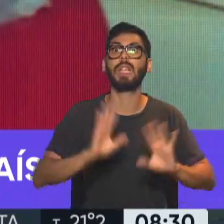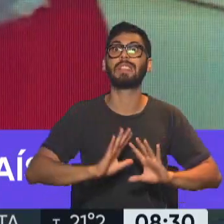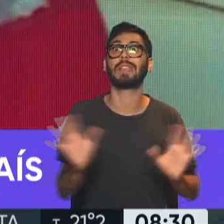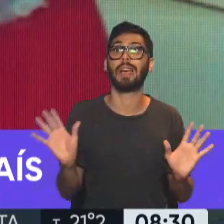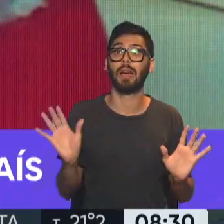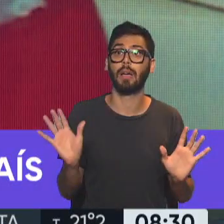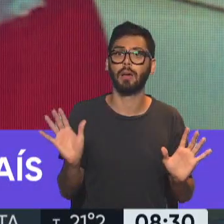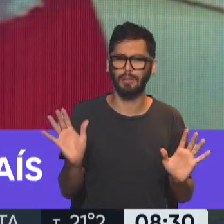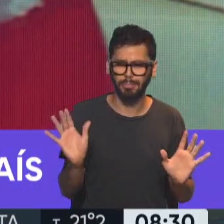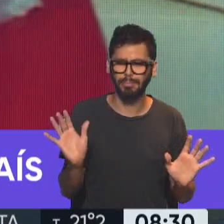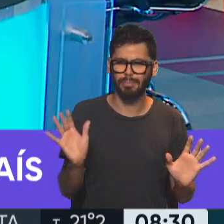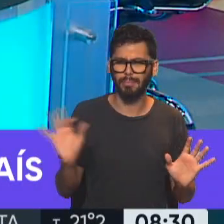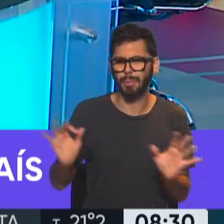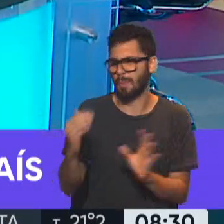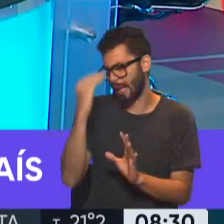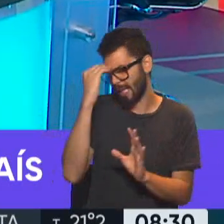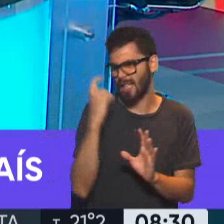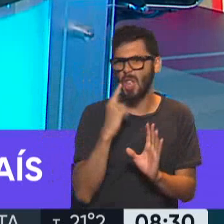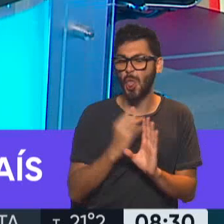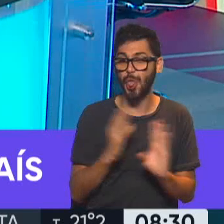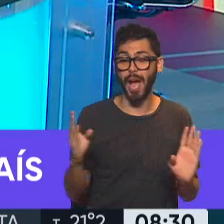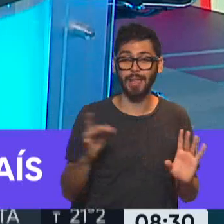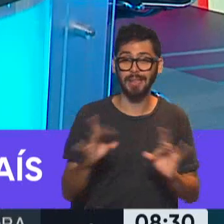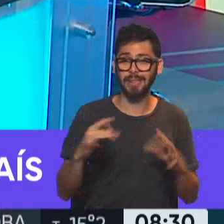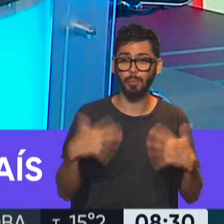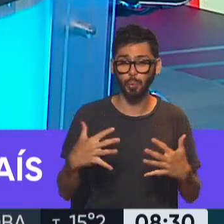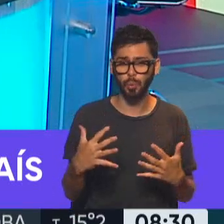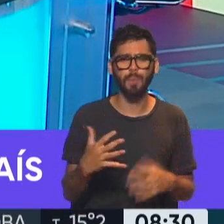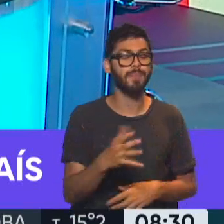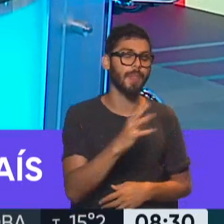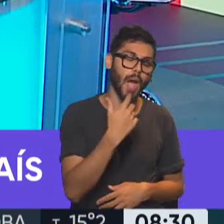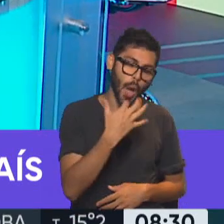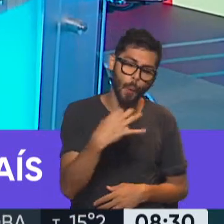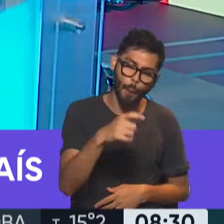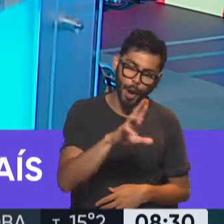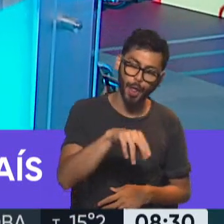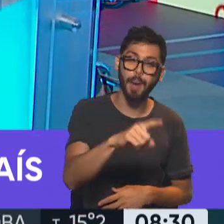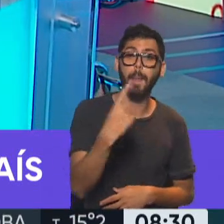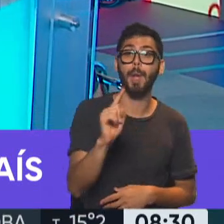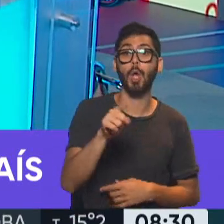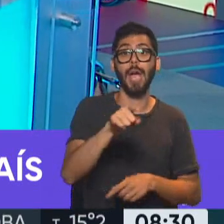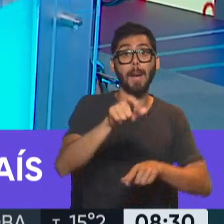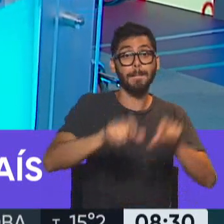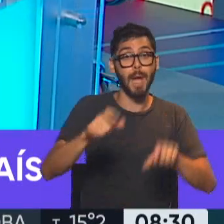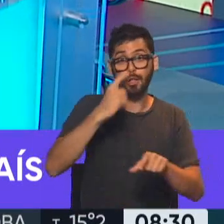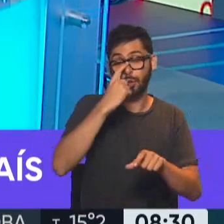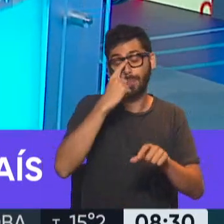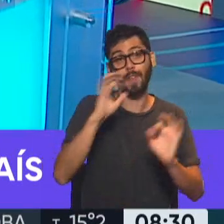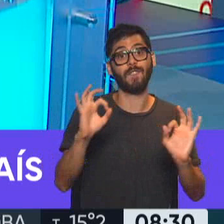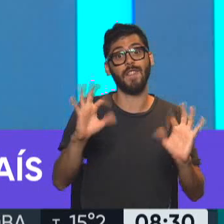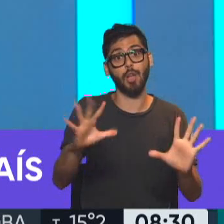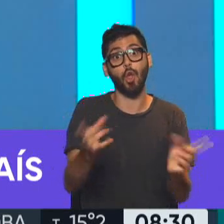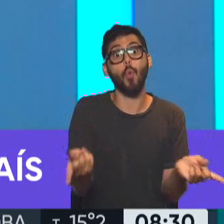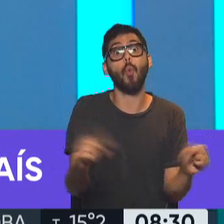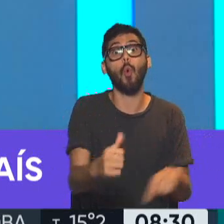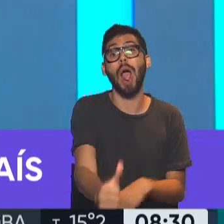consecuencias de lo que ha sido esta primera quincena de sí, es cierto, vacaciones? está muy bien la A observación, ver. pero lo que hay que tener en cuenta es que esa gente cuando vuelva de las vacaciones,